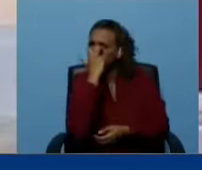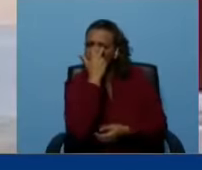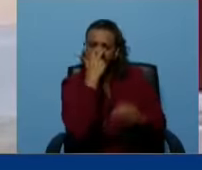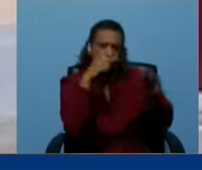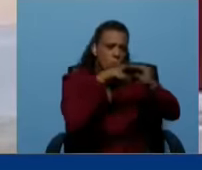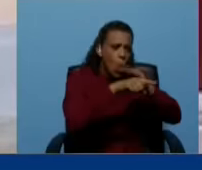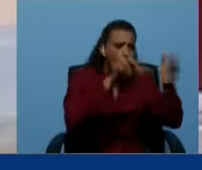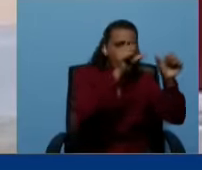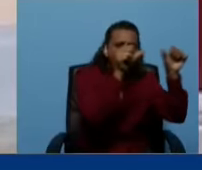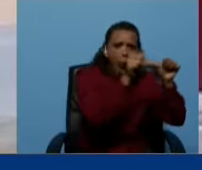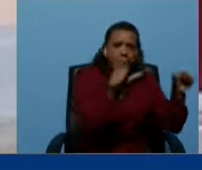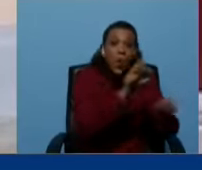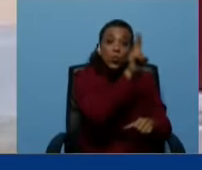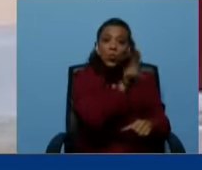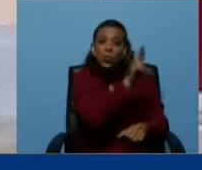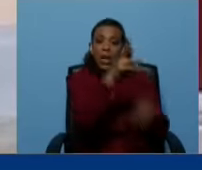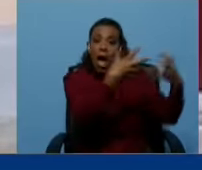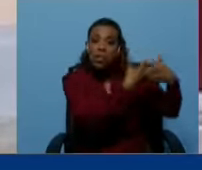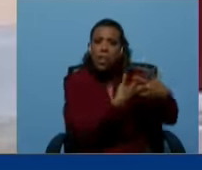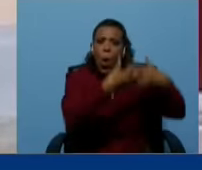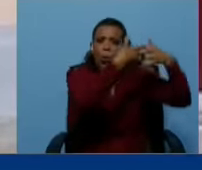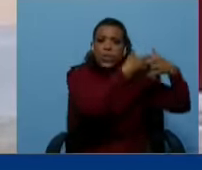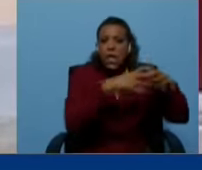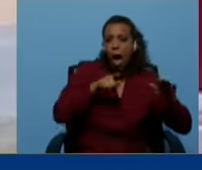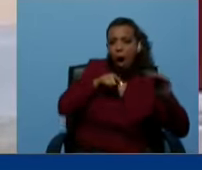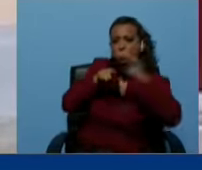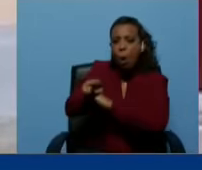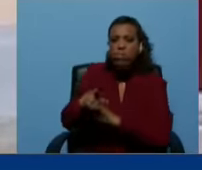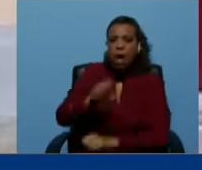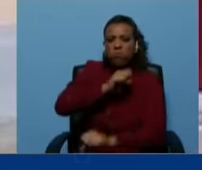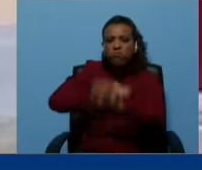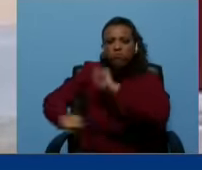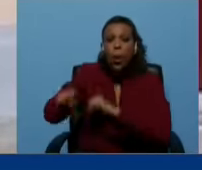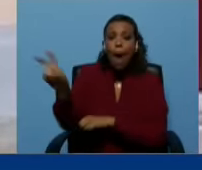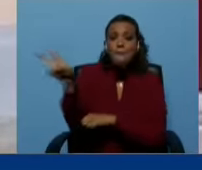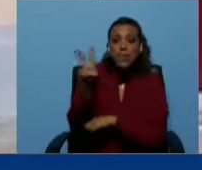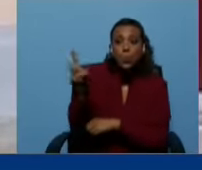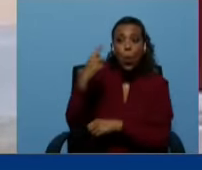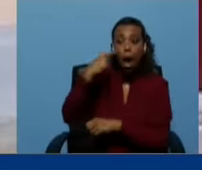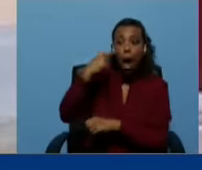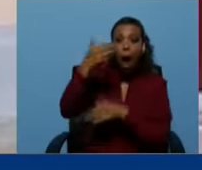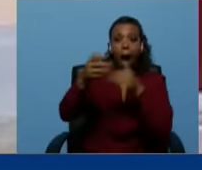y está siendo utilizado en esta guerra contra Venezuela por parte